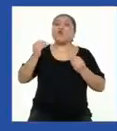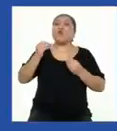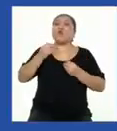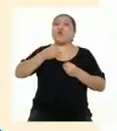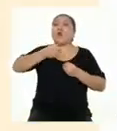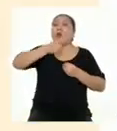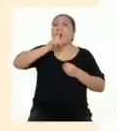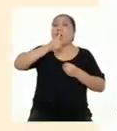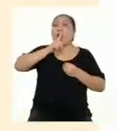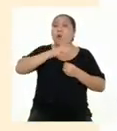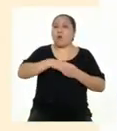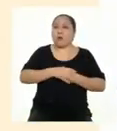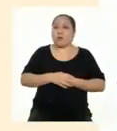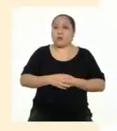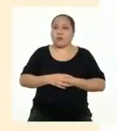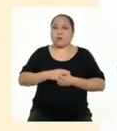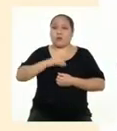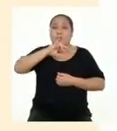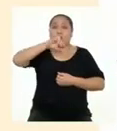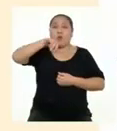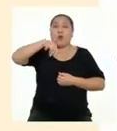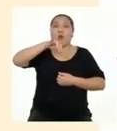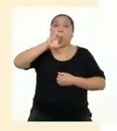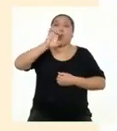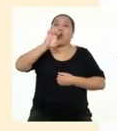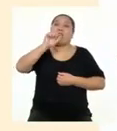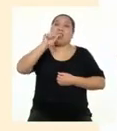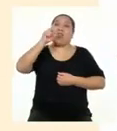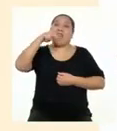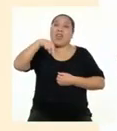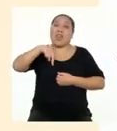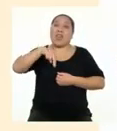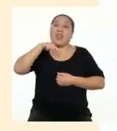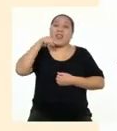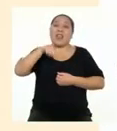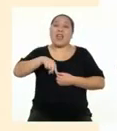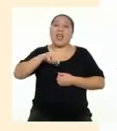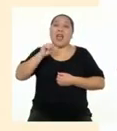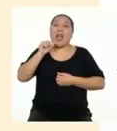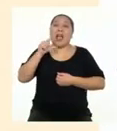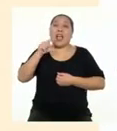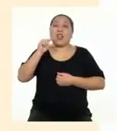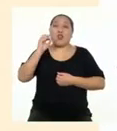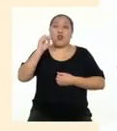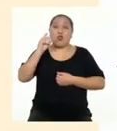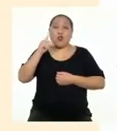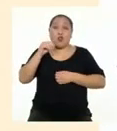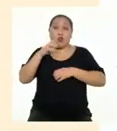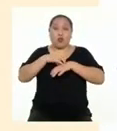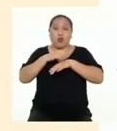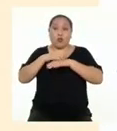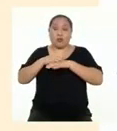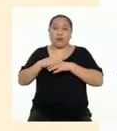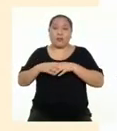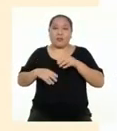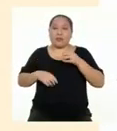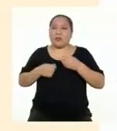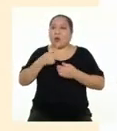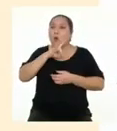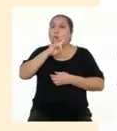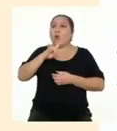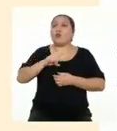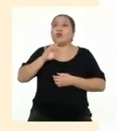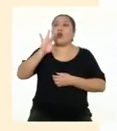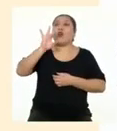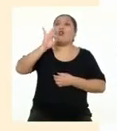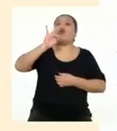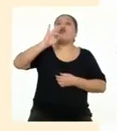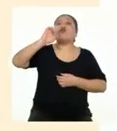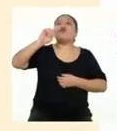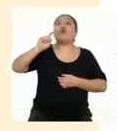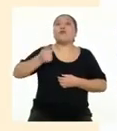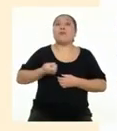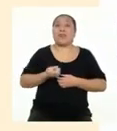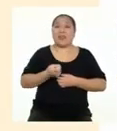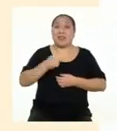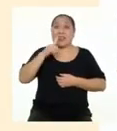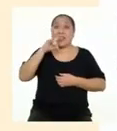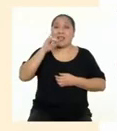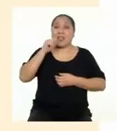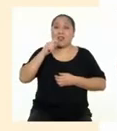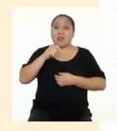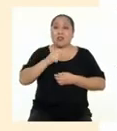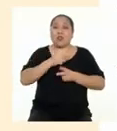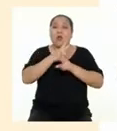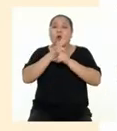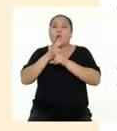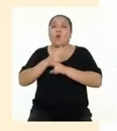agua. Como un jean está hecho de algodón, se gasta cerca de 8.000 litros de agua en el proceso de cultivo